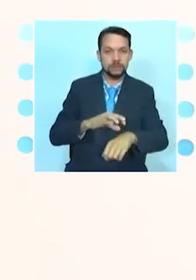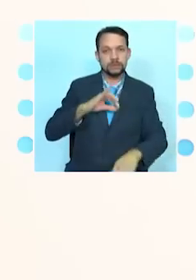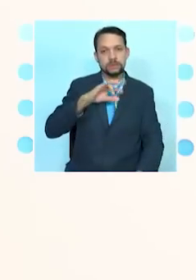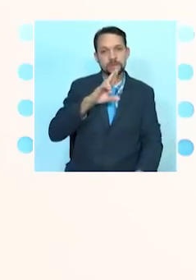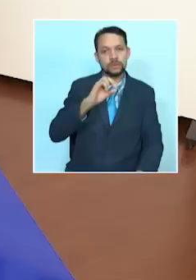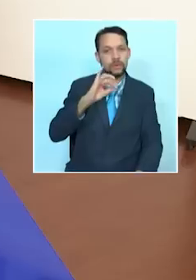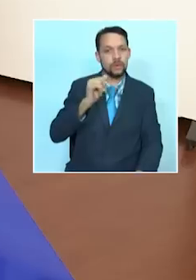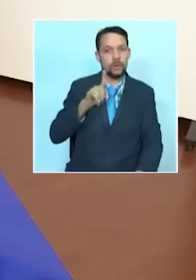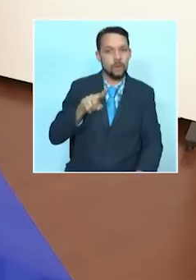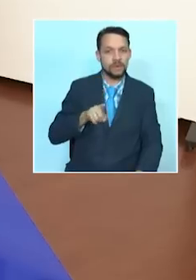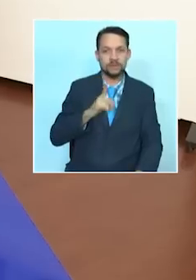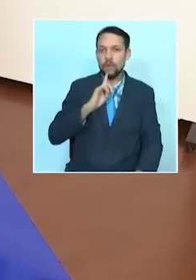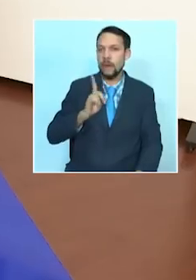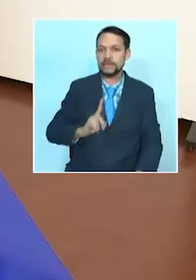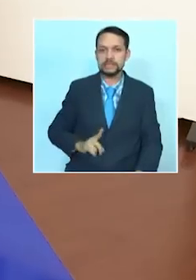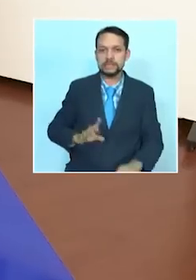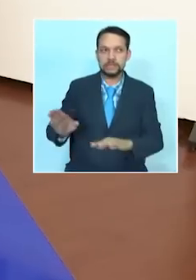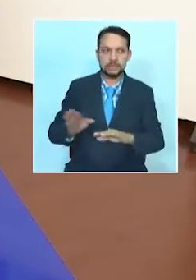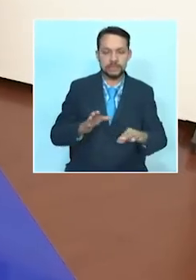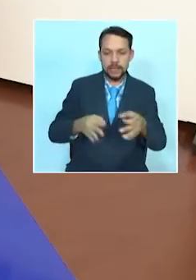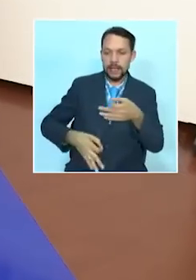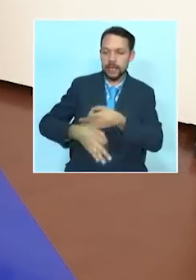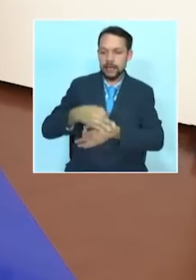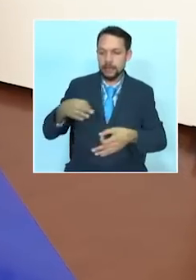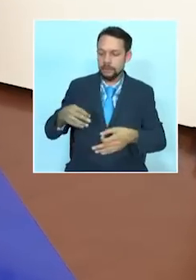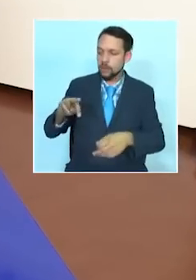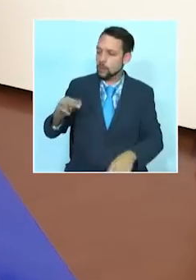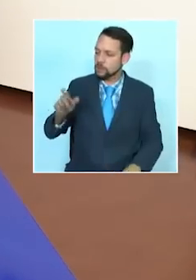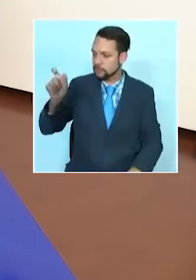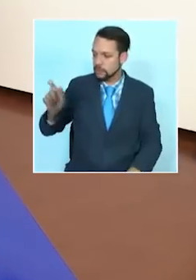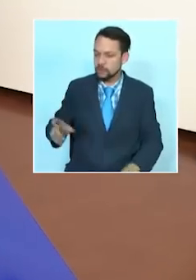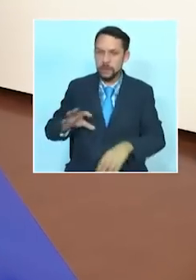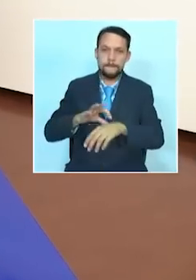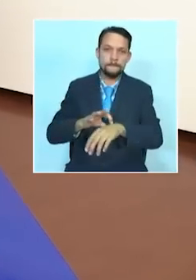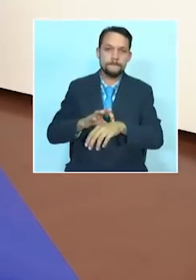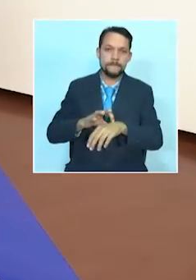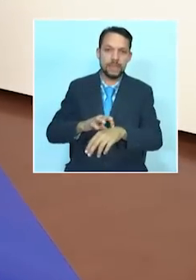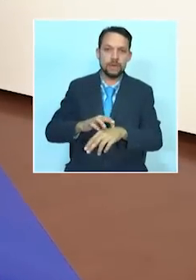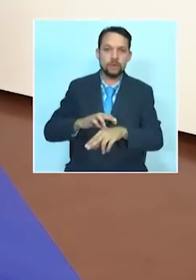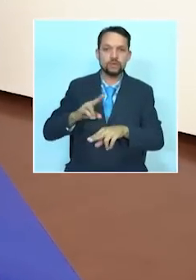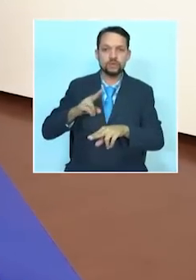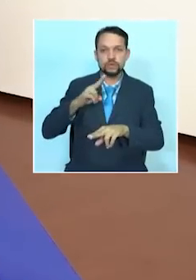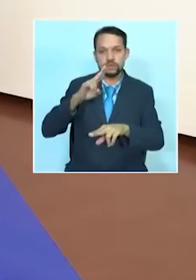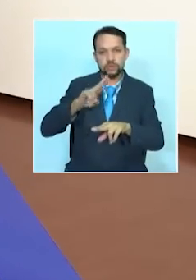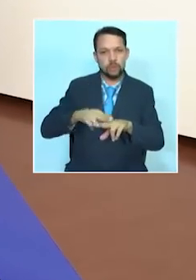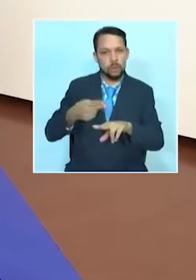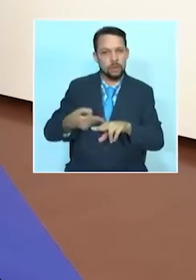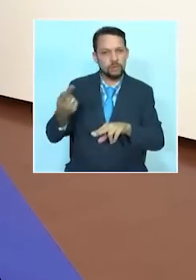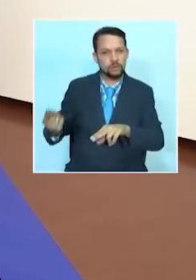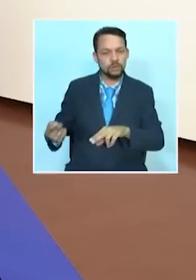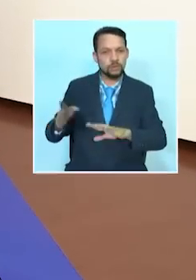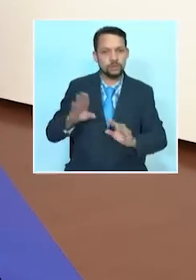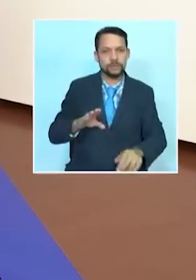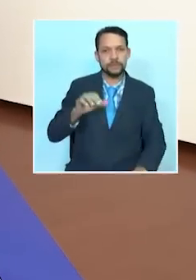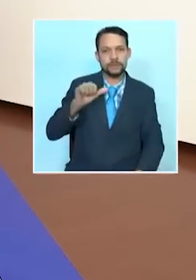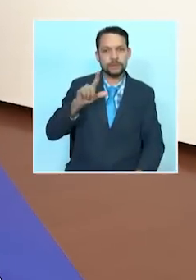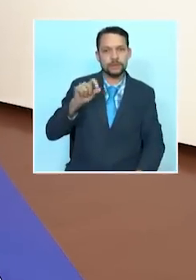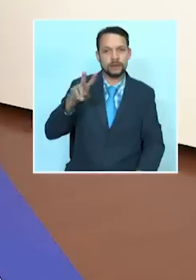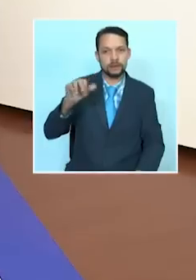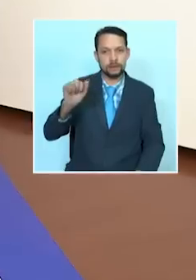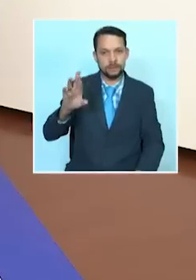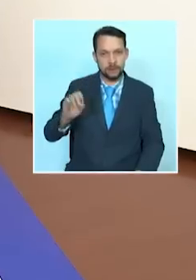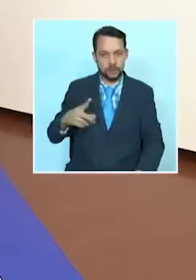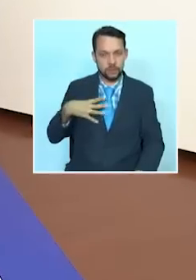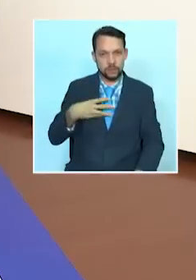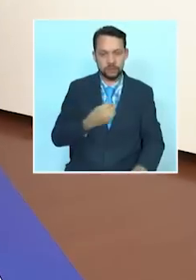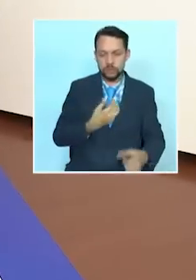zuluaga rojas y con él vamos a desarrollar al igual que con el Doctor Rojas un tema libre es decir no tenemos